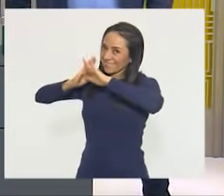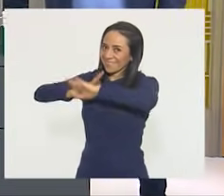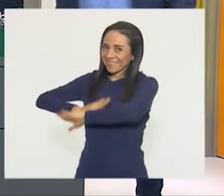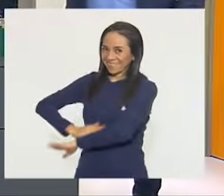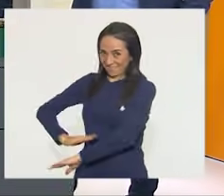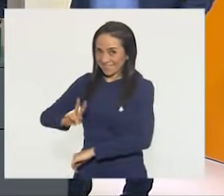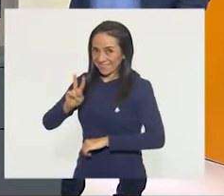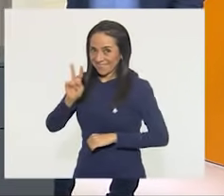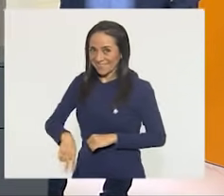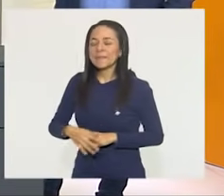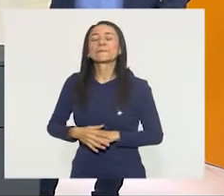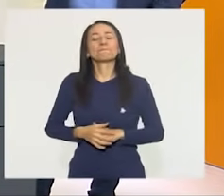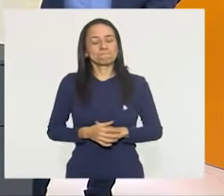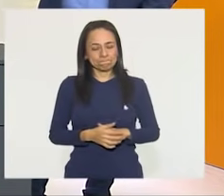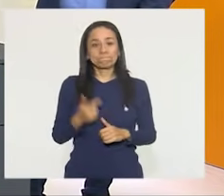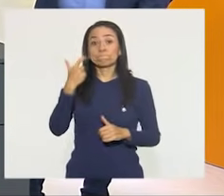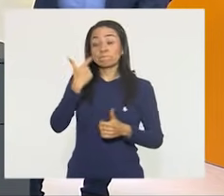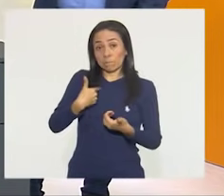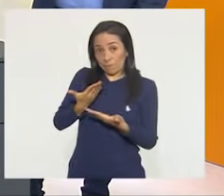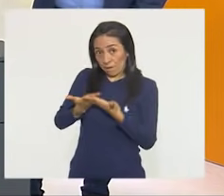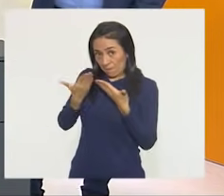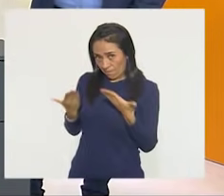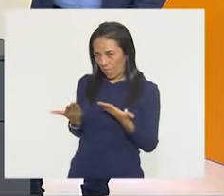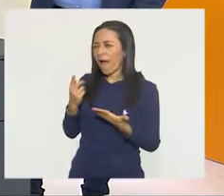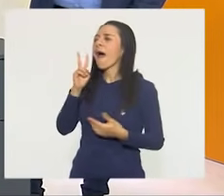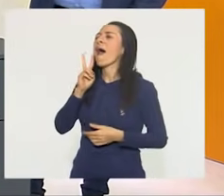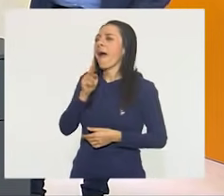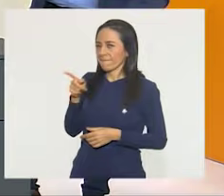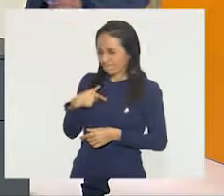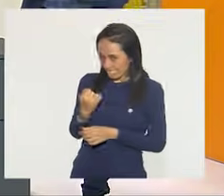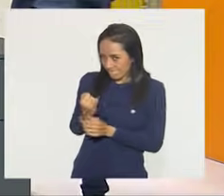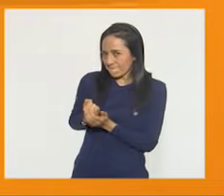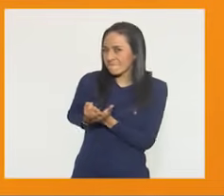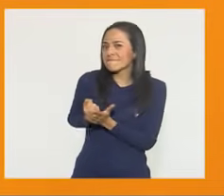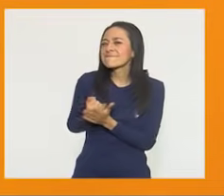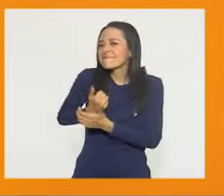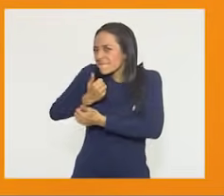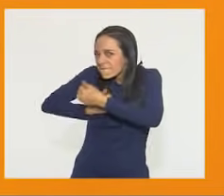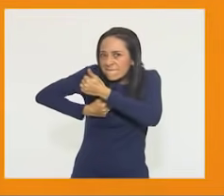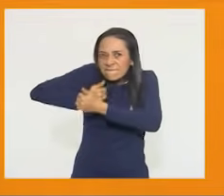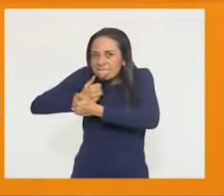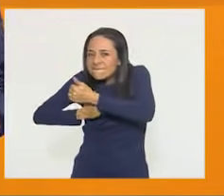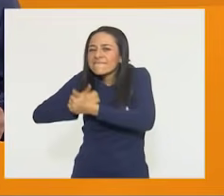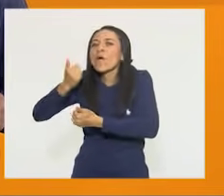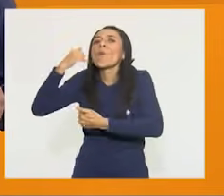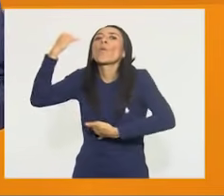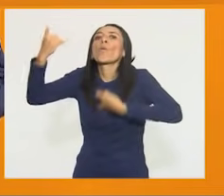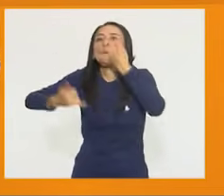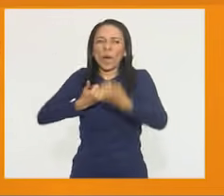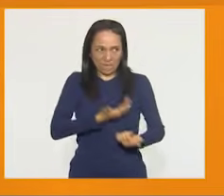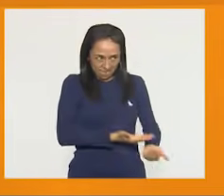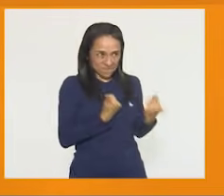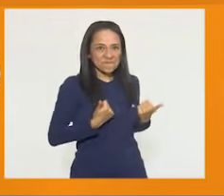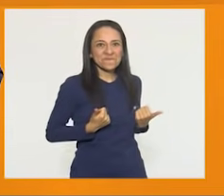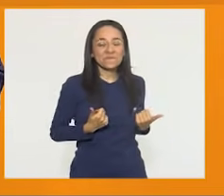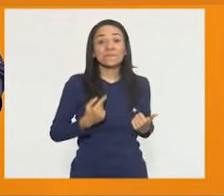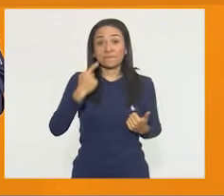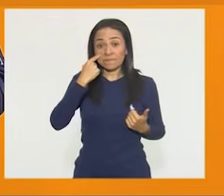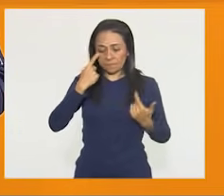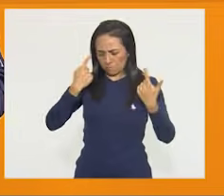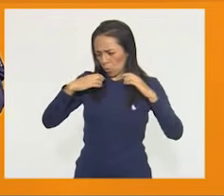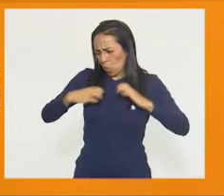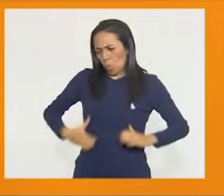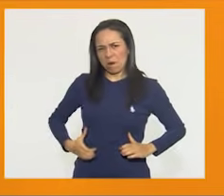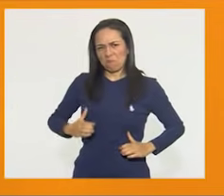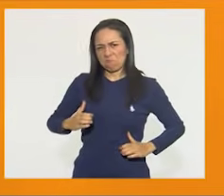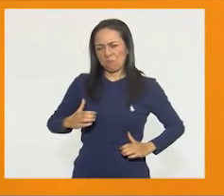Bueno, ahora te voy a hacer un reto, un juego. Vamos a ver. Venga. Yo voy a hacer un sonido con una parte de mi cuerpo. Uh-huh.